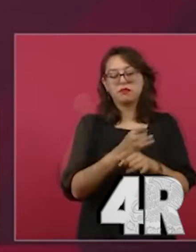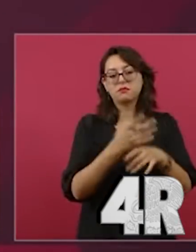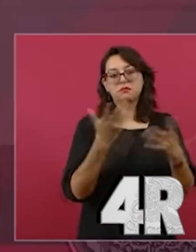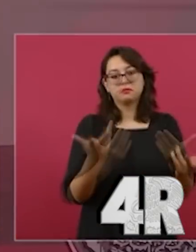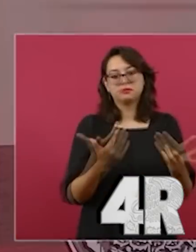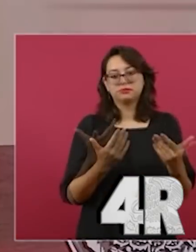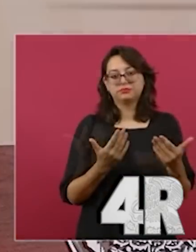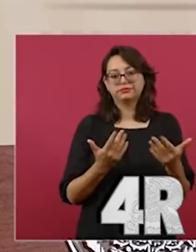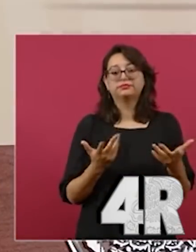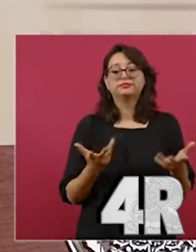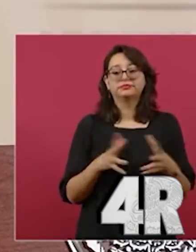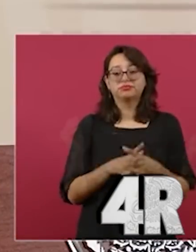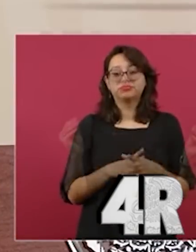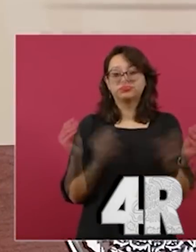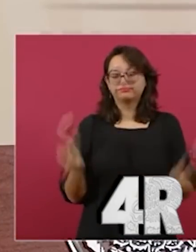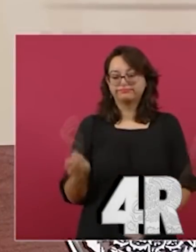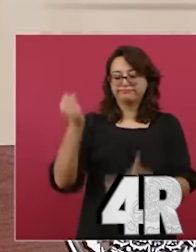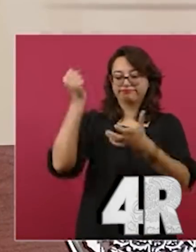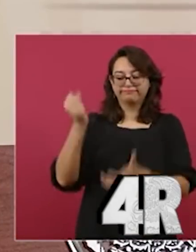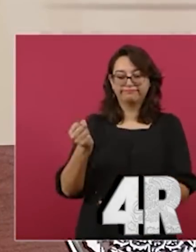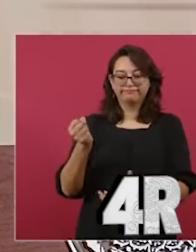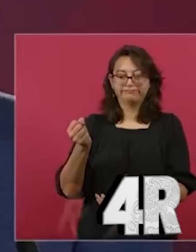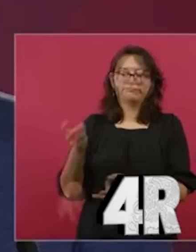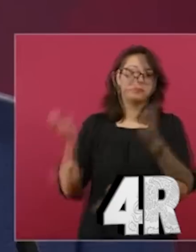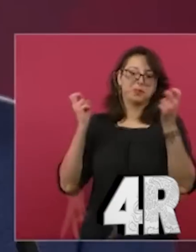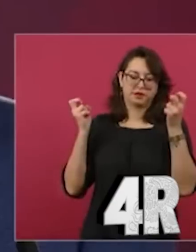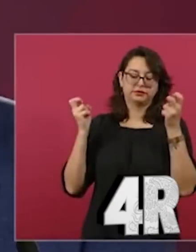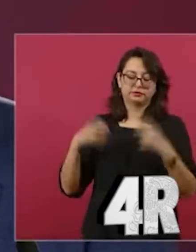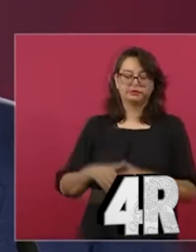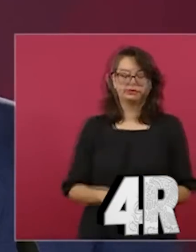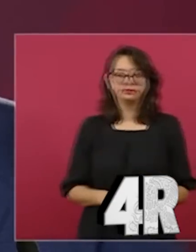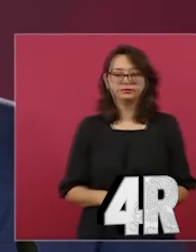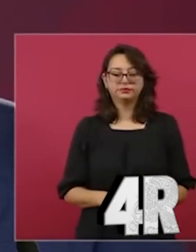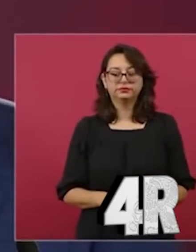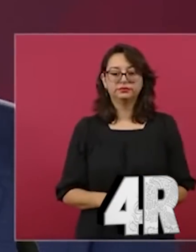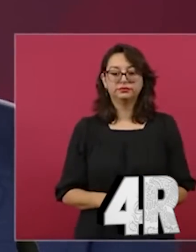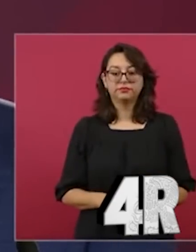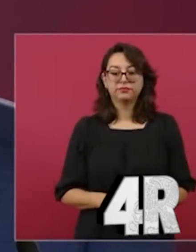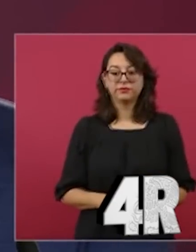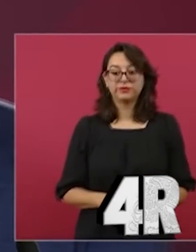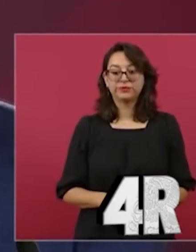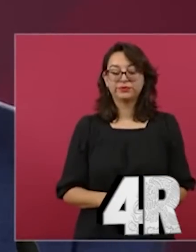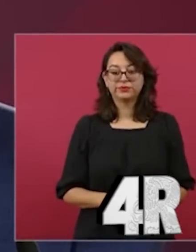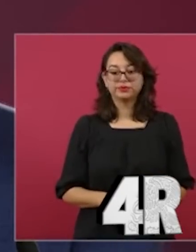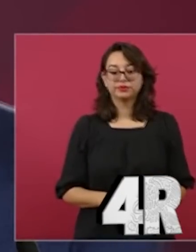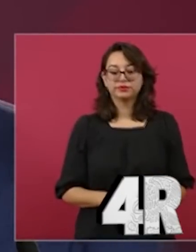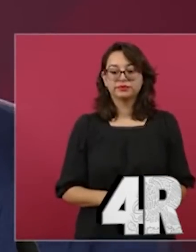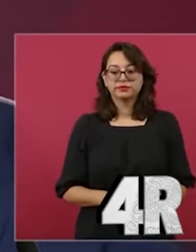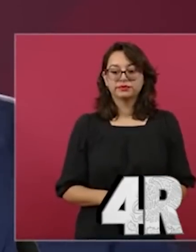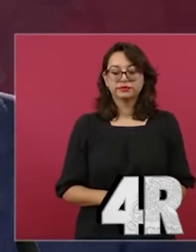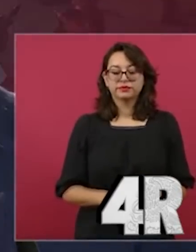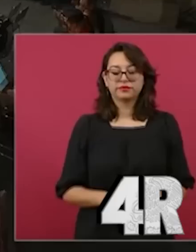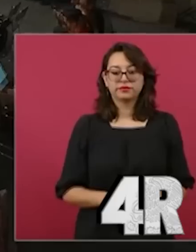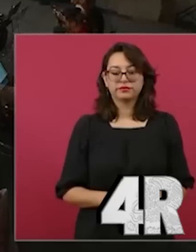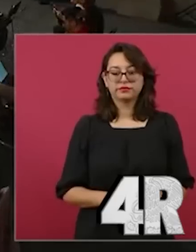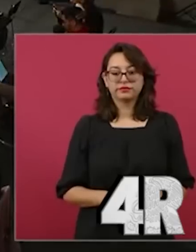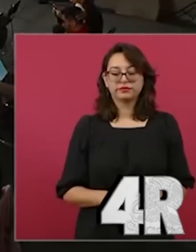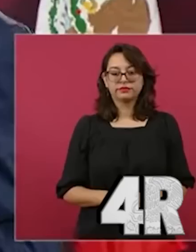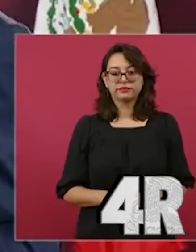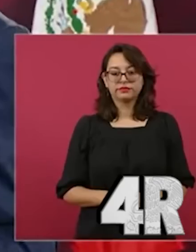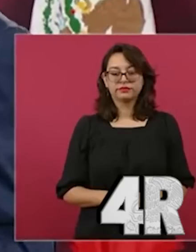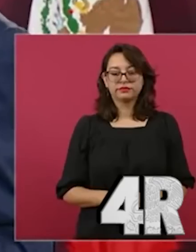pues hubo un salto en el caso de estas cajas de bonos